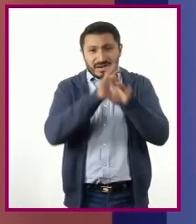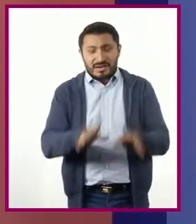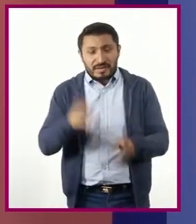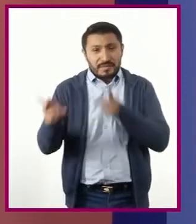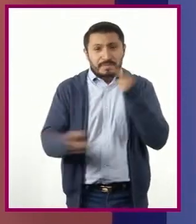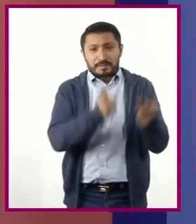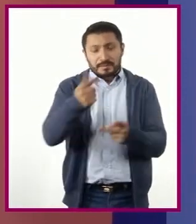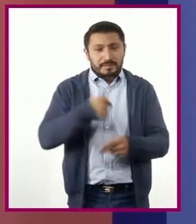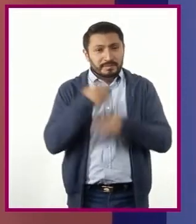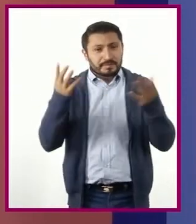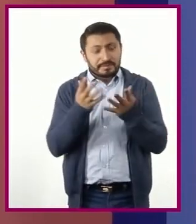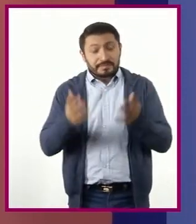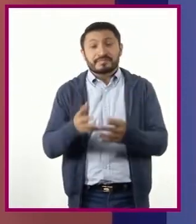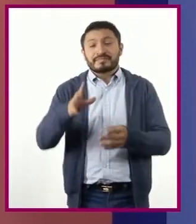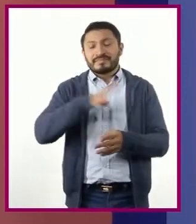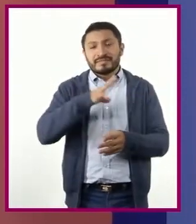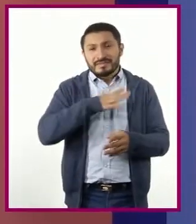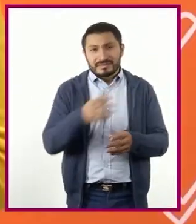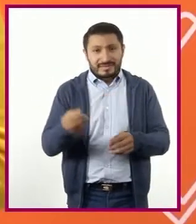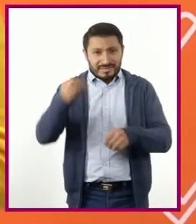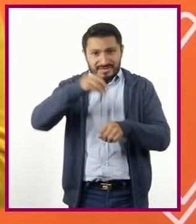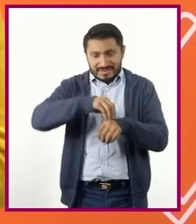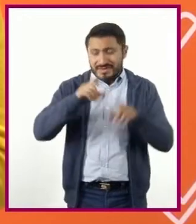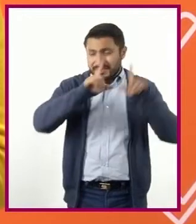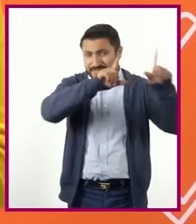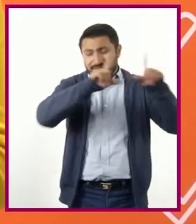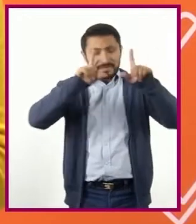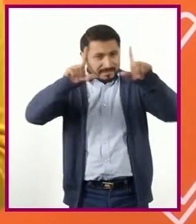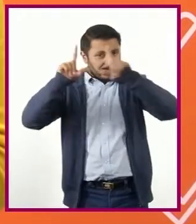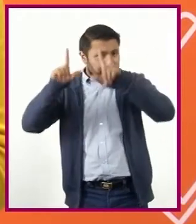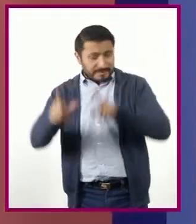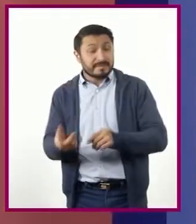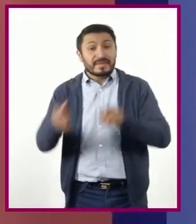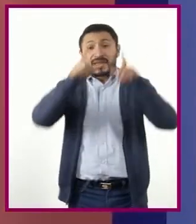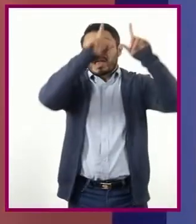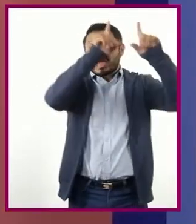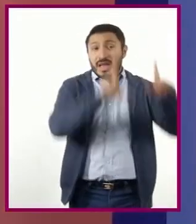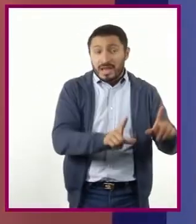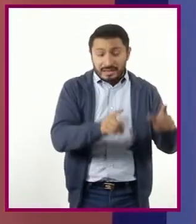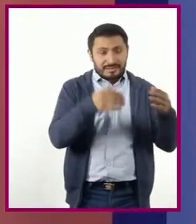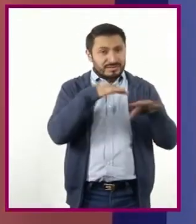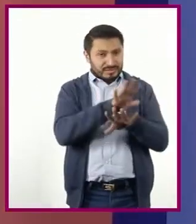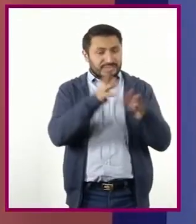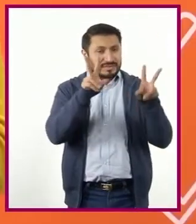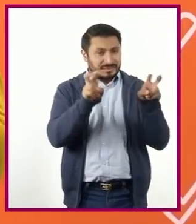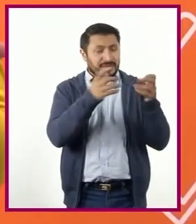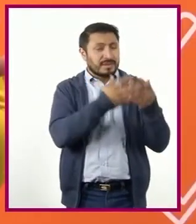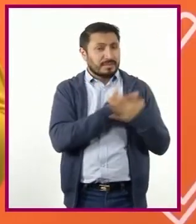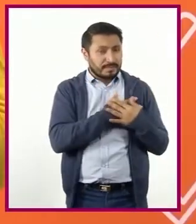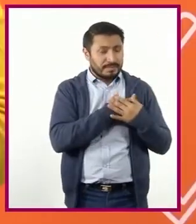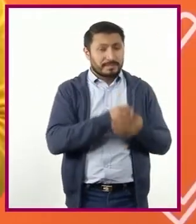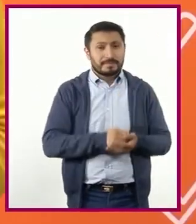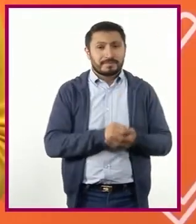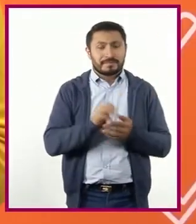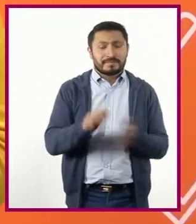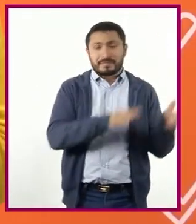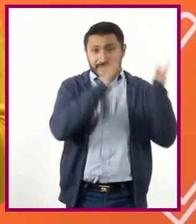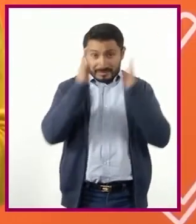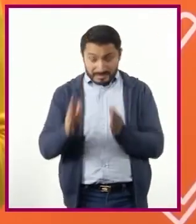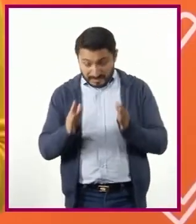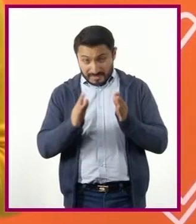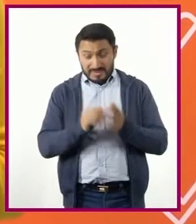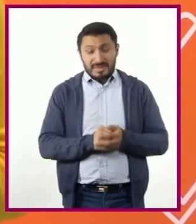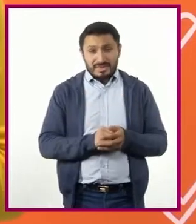que formulé y que había puesto en mi tabla comparativa, en la fila sobre el amor. En la columna